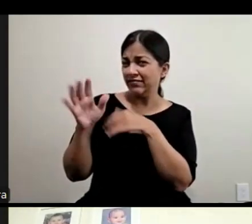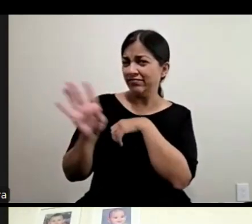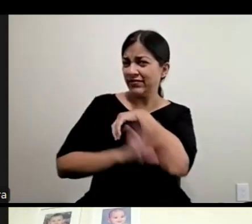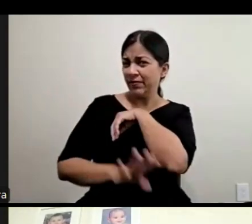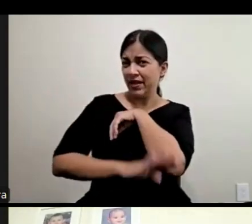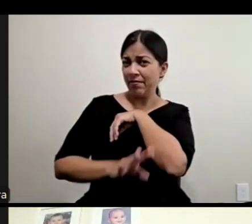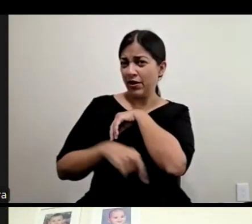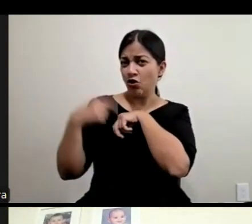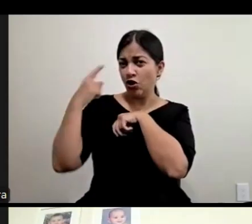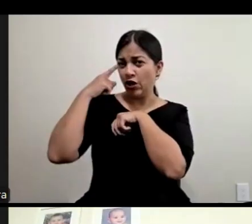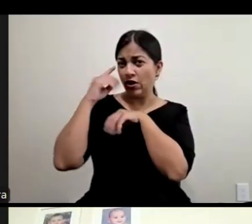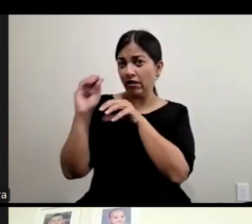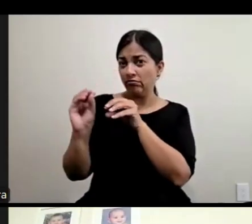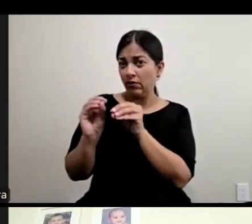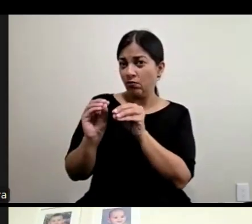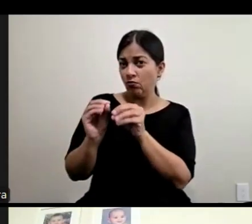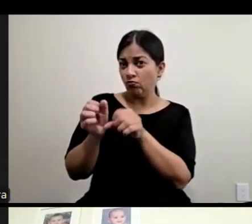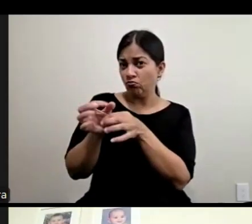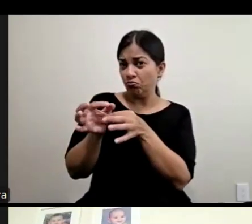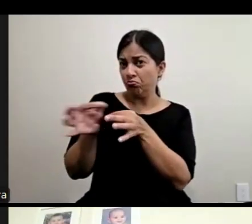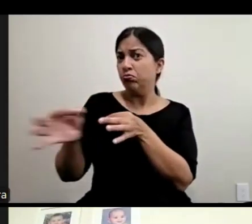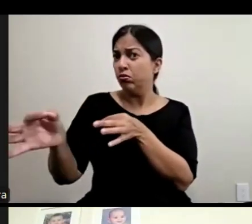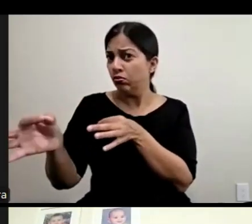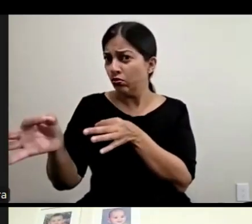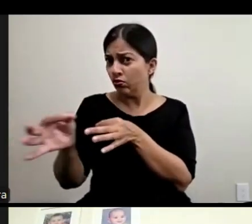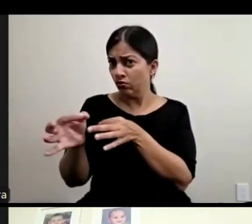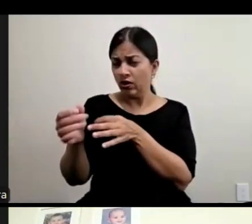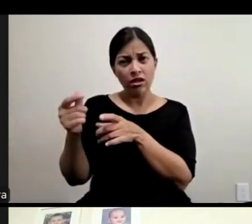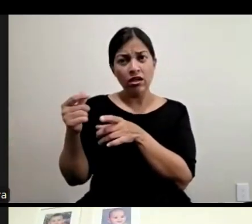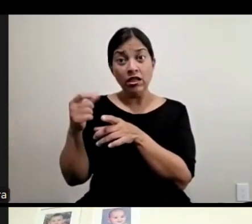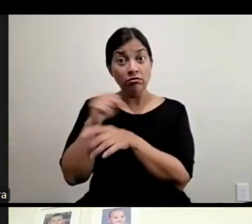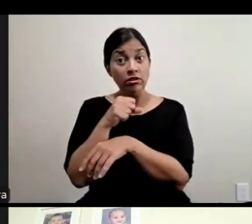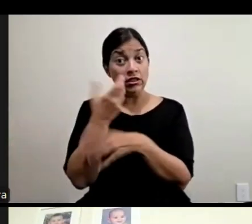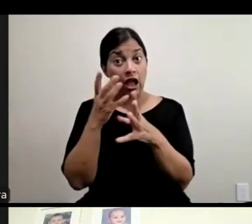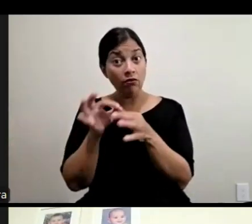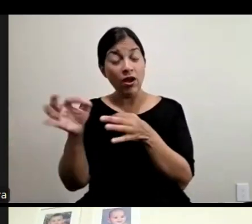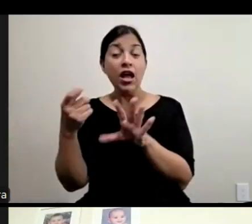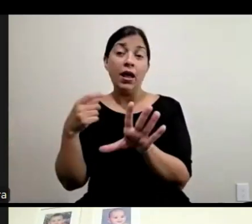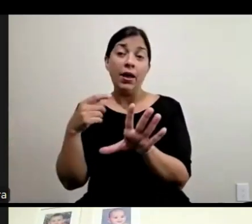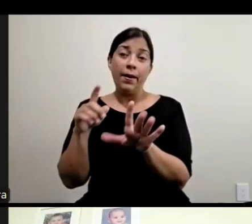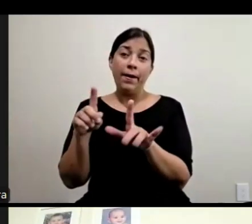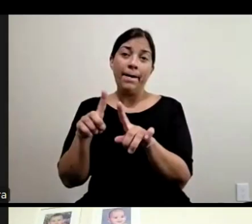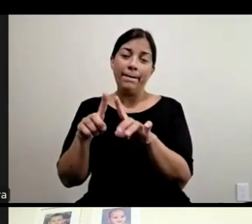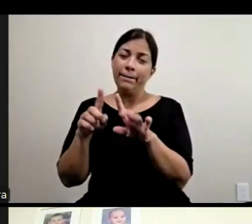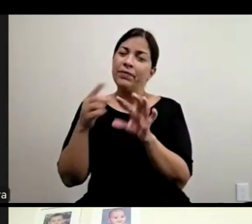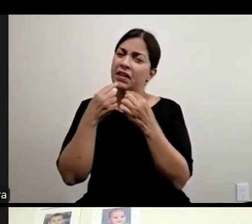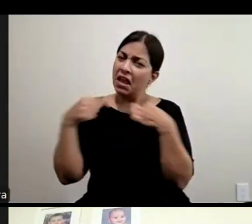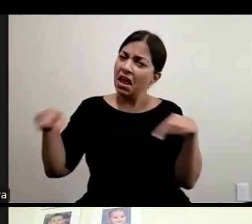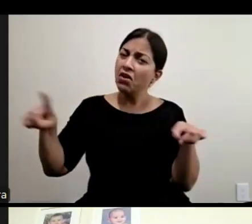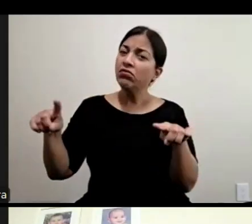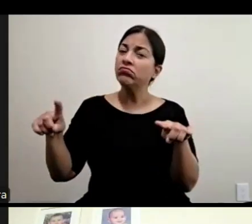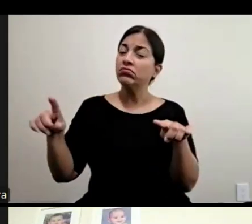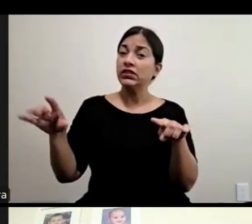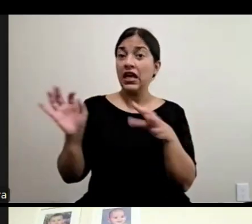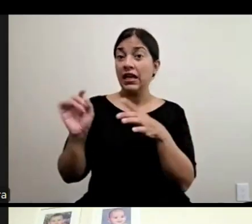en las Antillas del... Se había movido, se había dicho que en vez de empezarlo junio 1, lo iban a tratar de empezar hasta